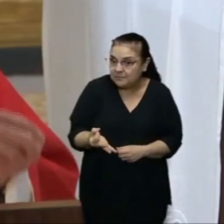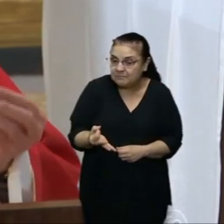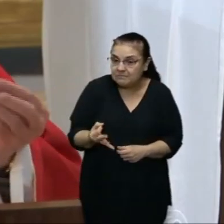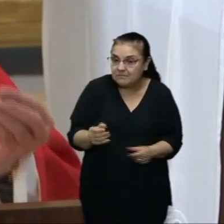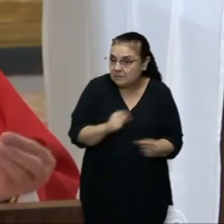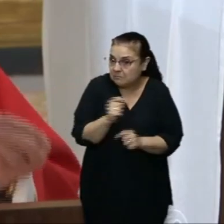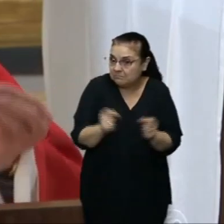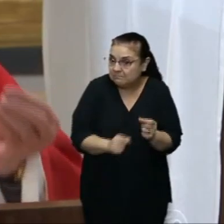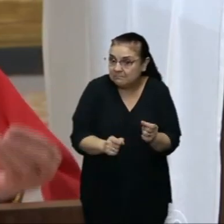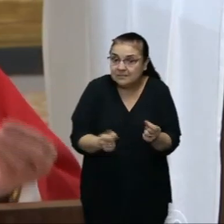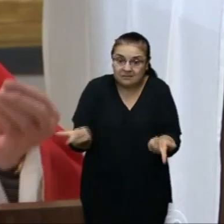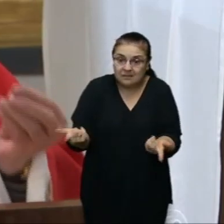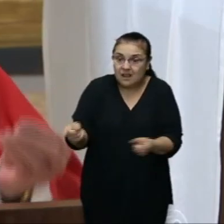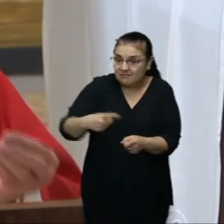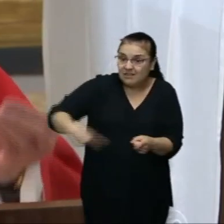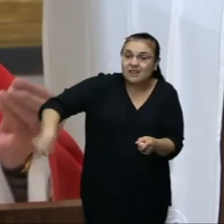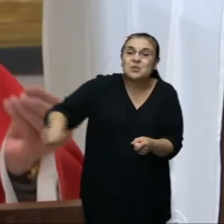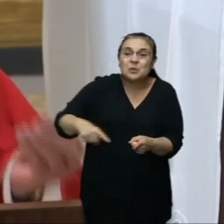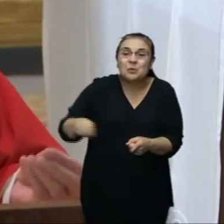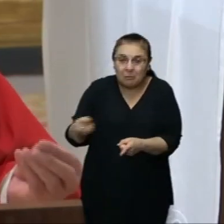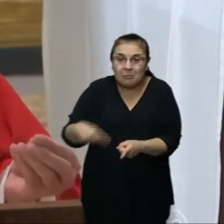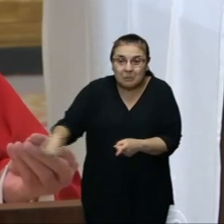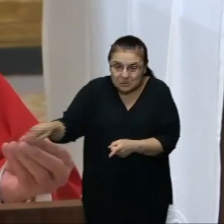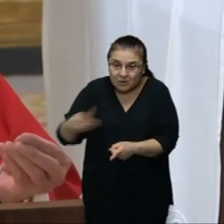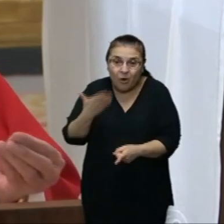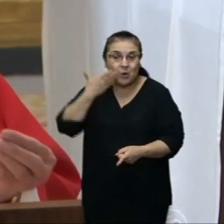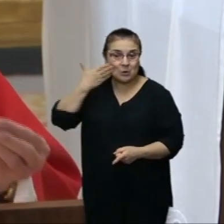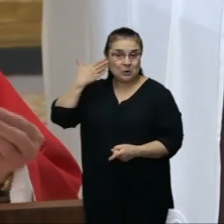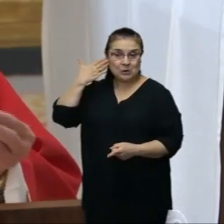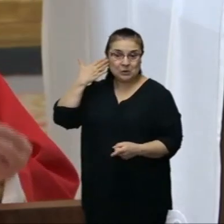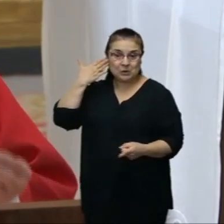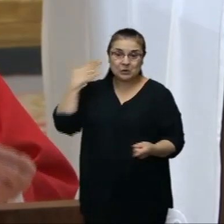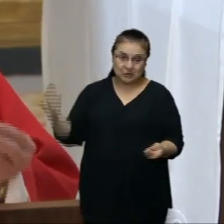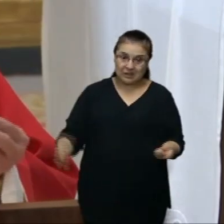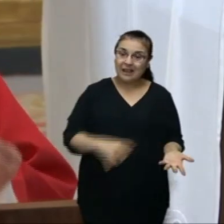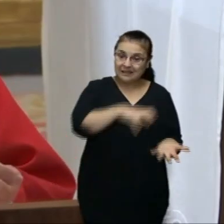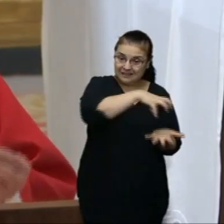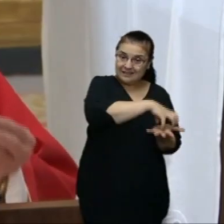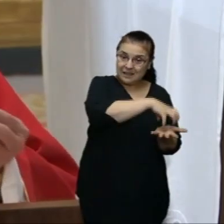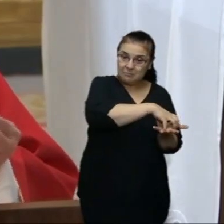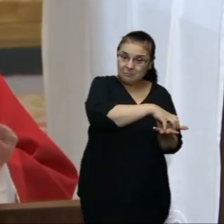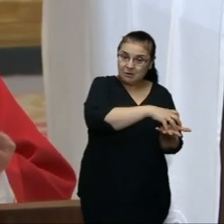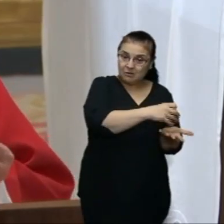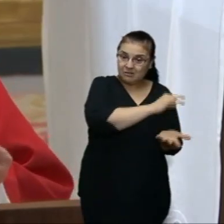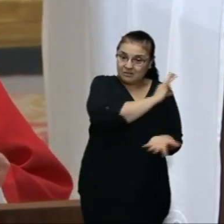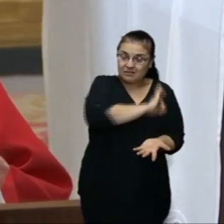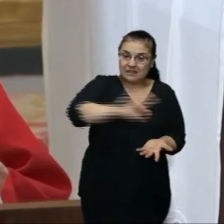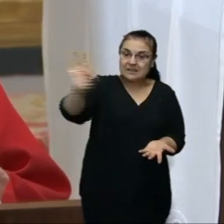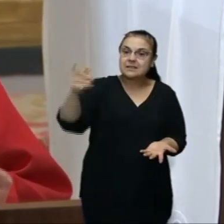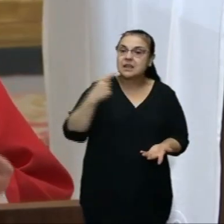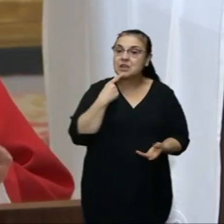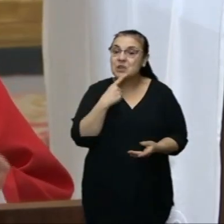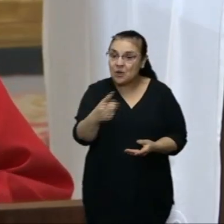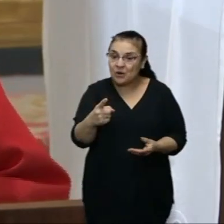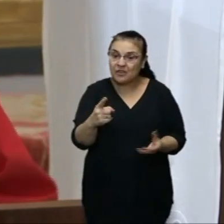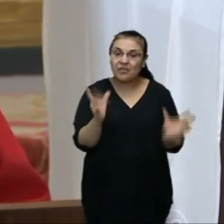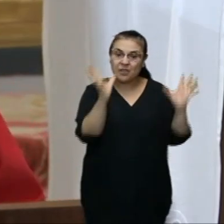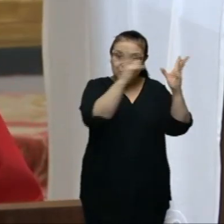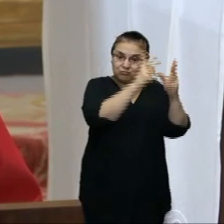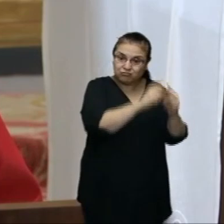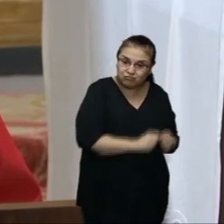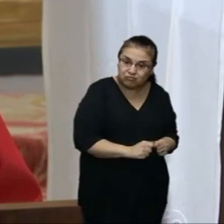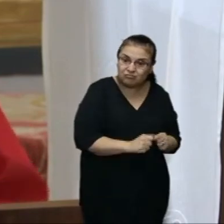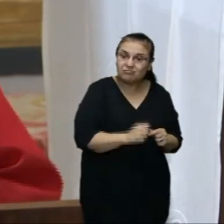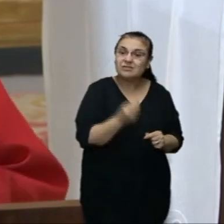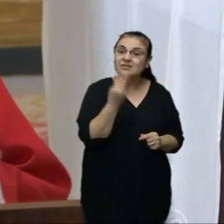que ellos que están tan orgullosos del templo, el Señor ya dijo que lo destruiría en